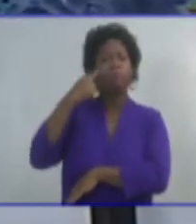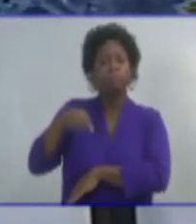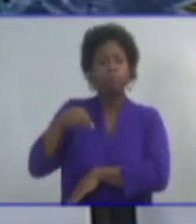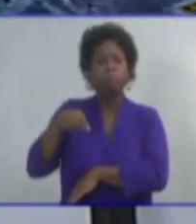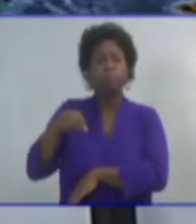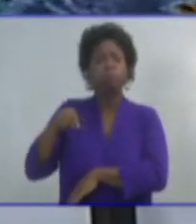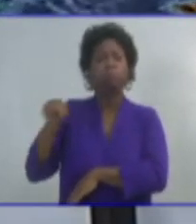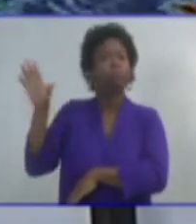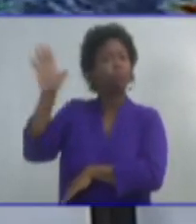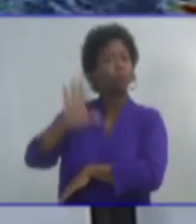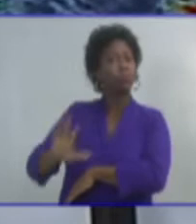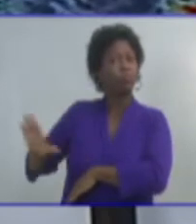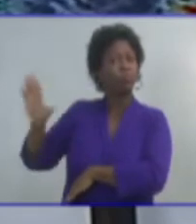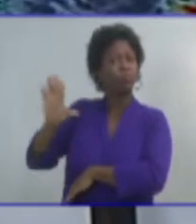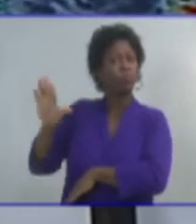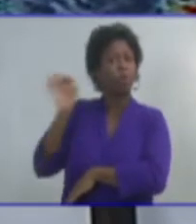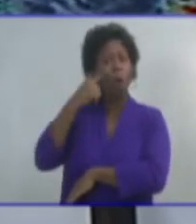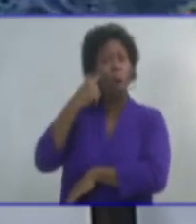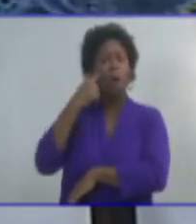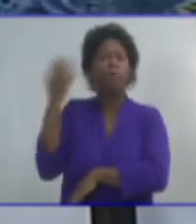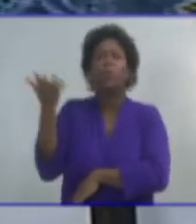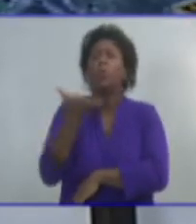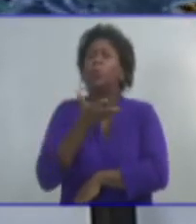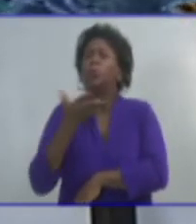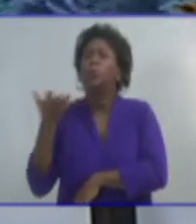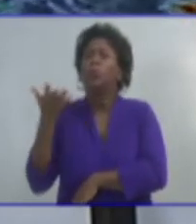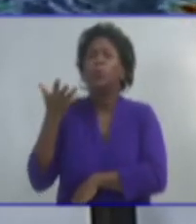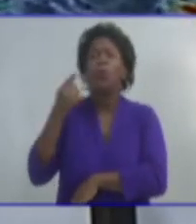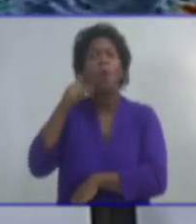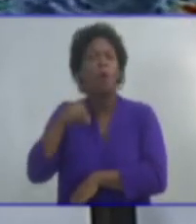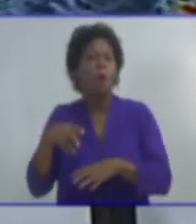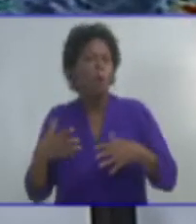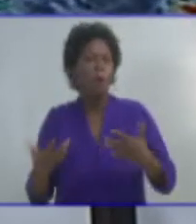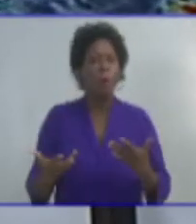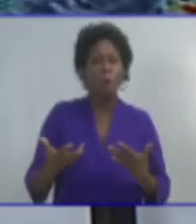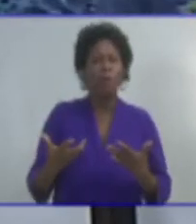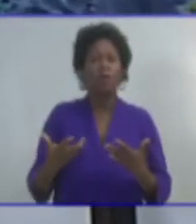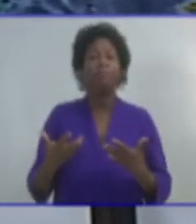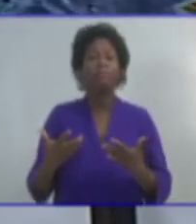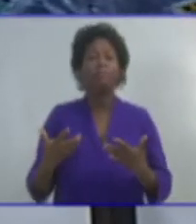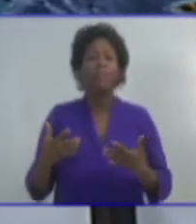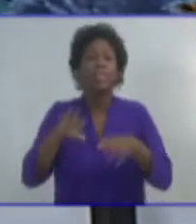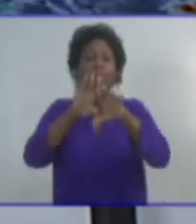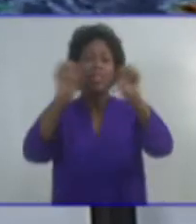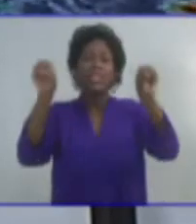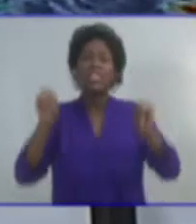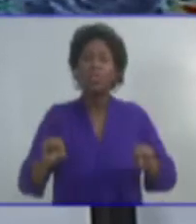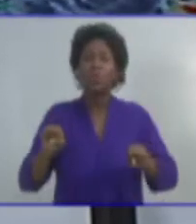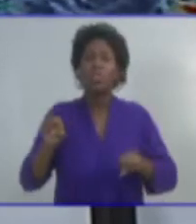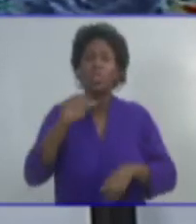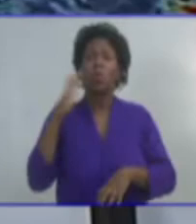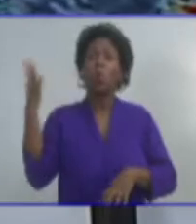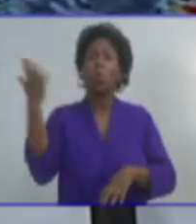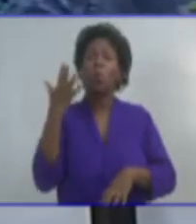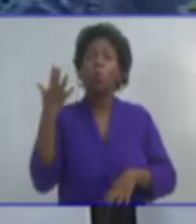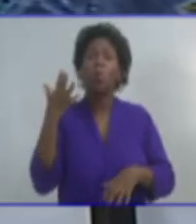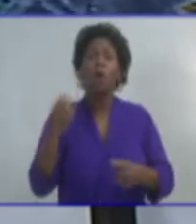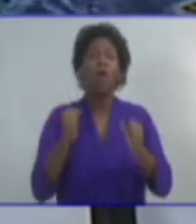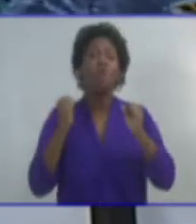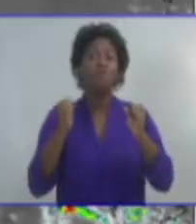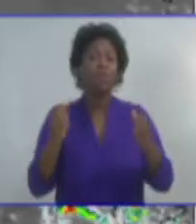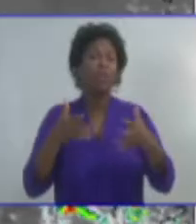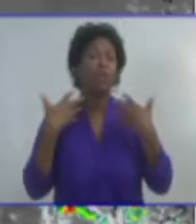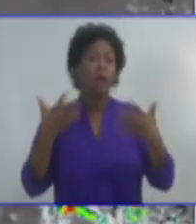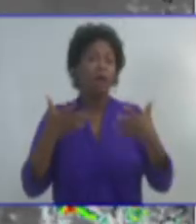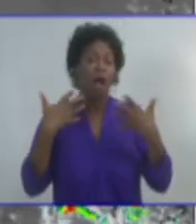ha estado aportando cierta inestabilidad sobre nuestra área de pronóstico, que en interacción con condiciones locales y el fuerte calentamiento del